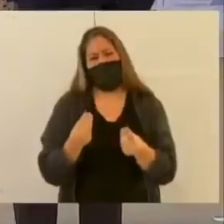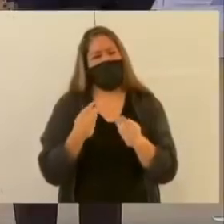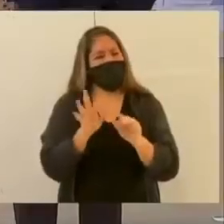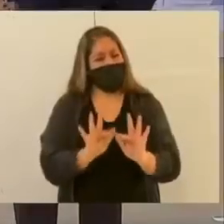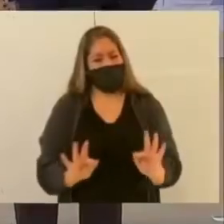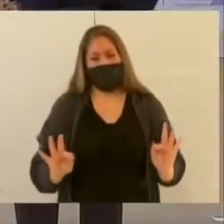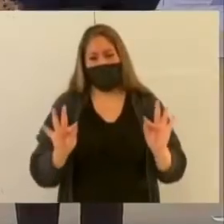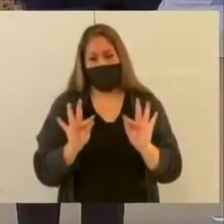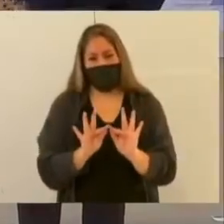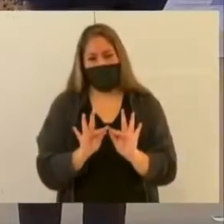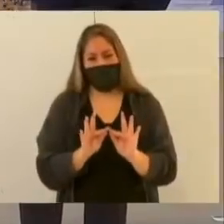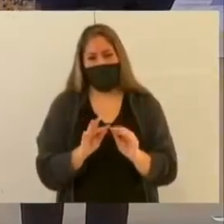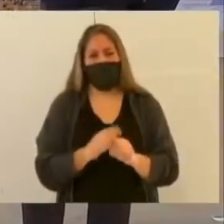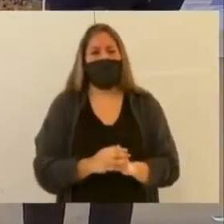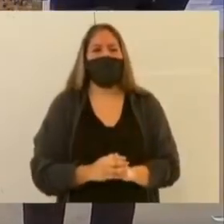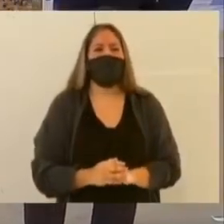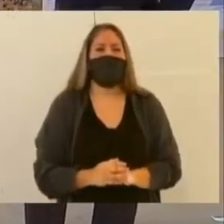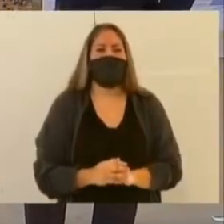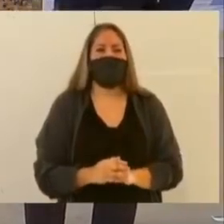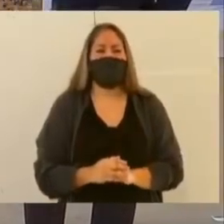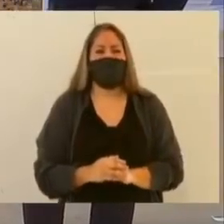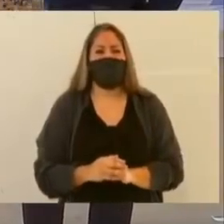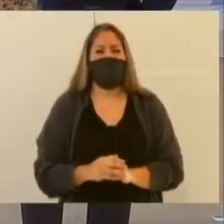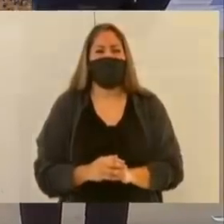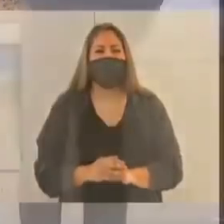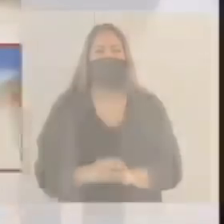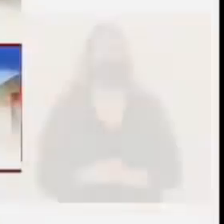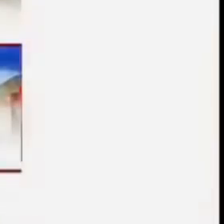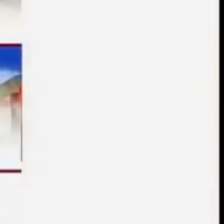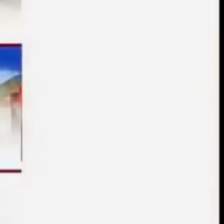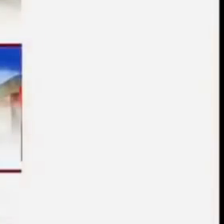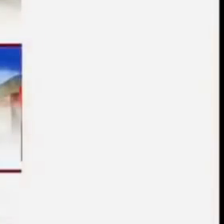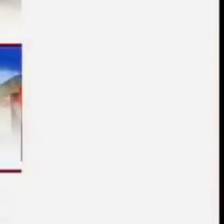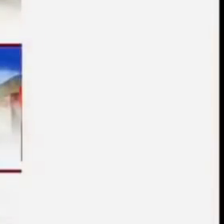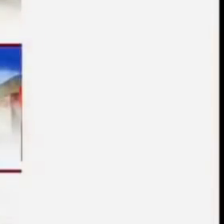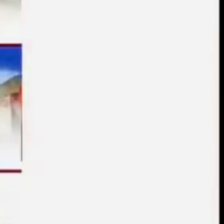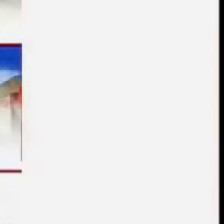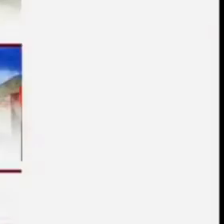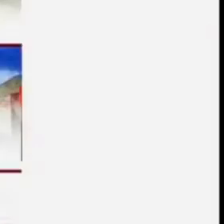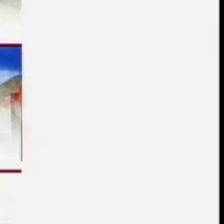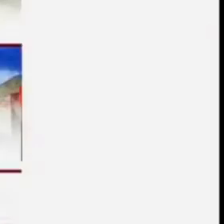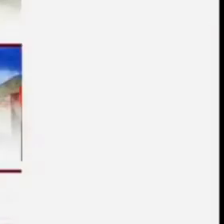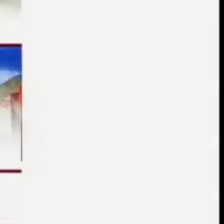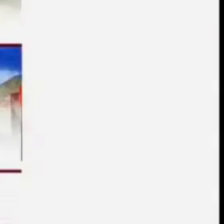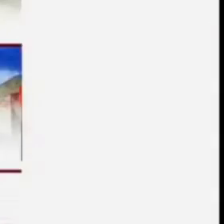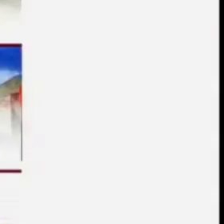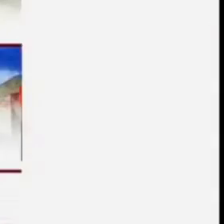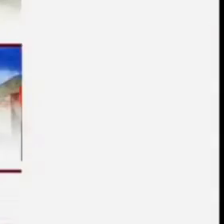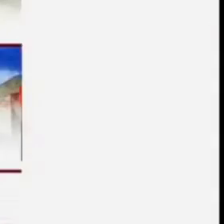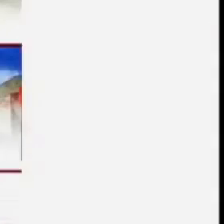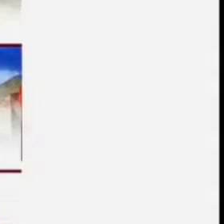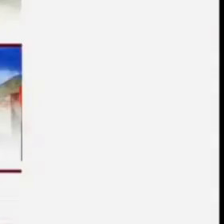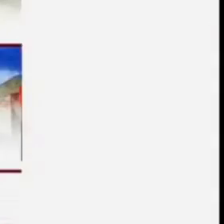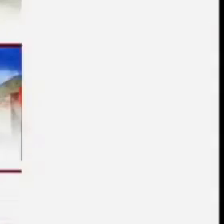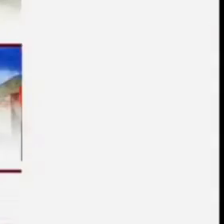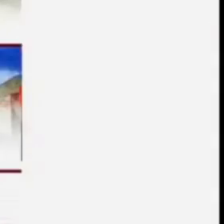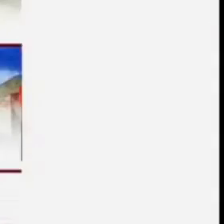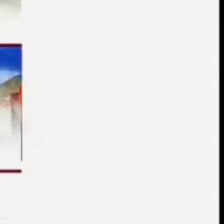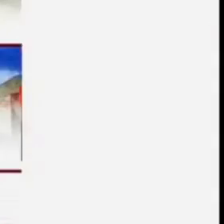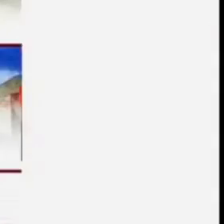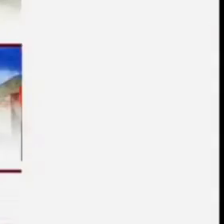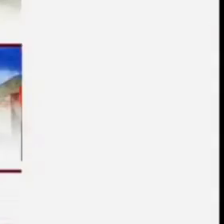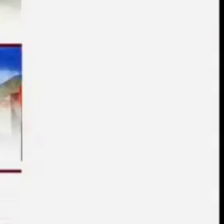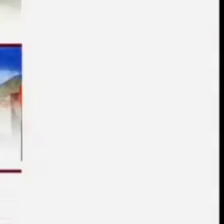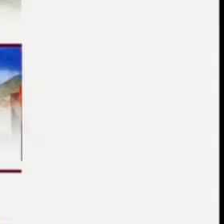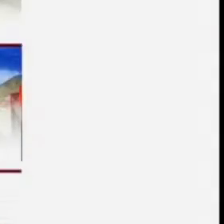que utilizando las aguas superficiales del río Nazas, obtendremos con la